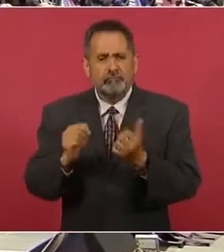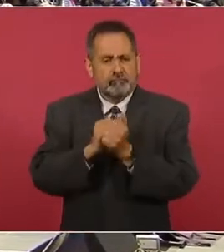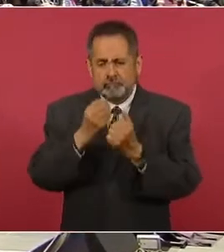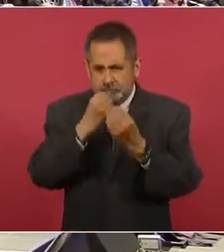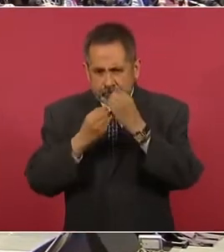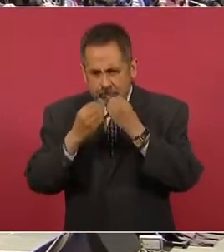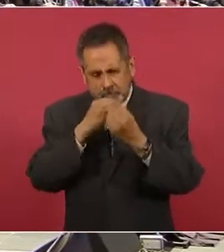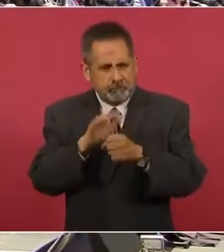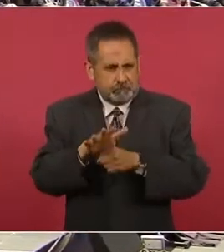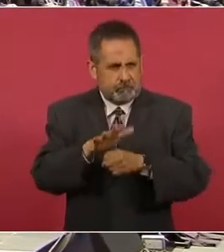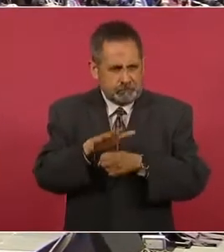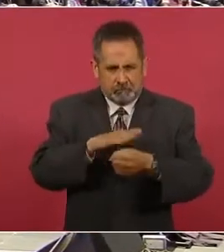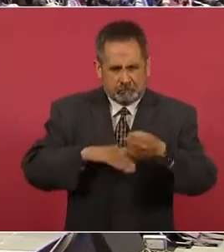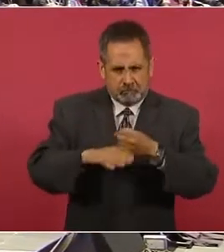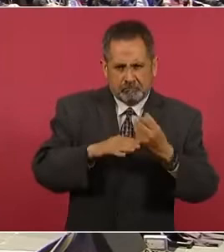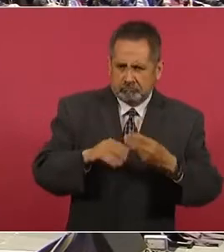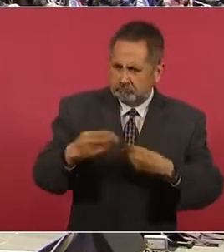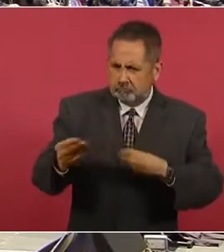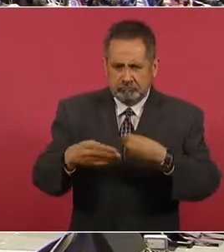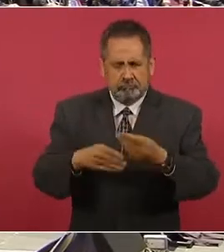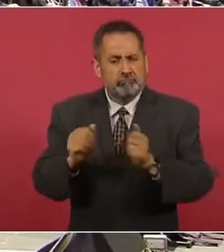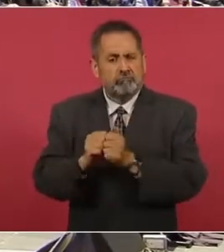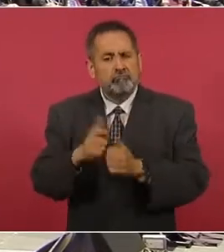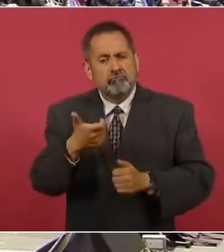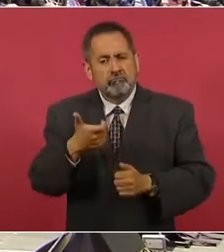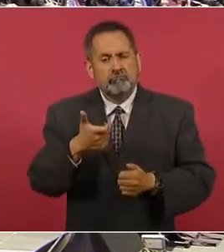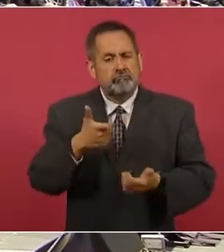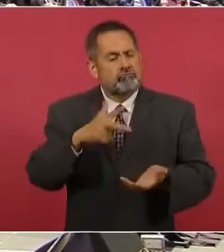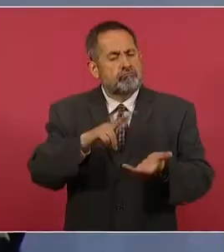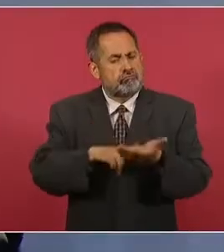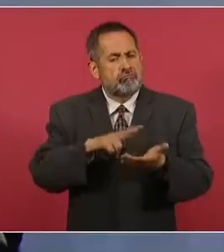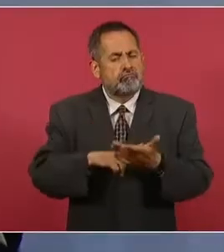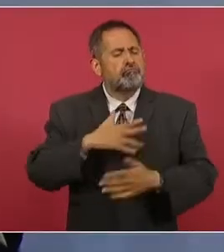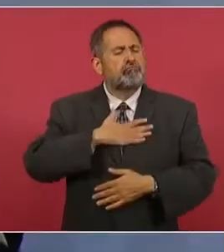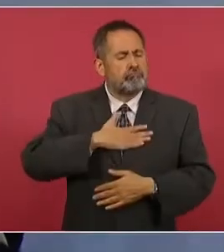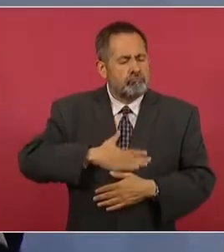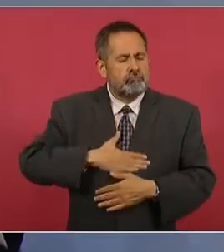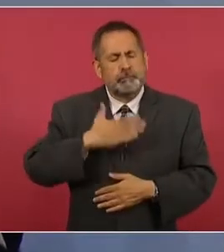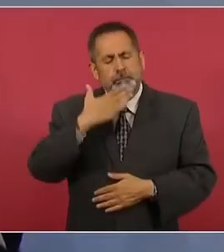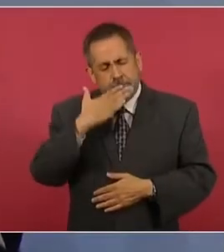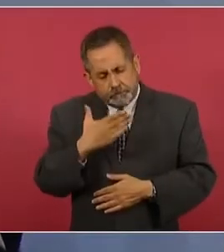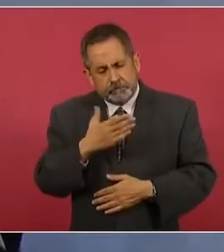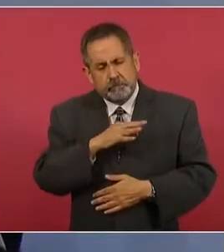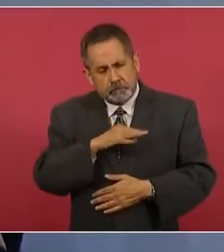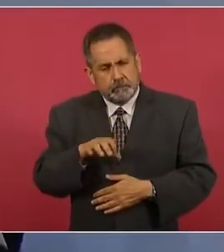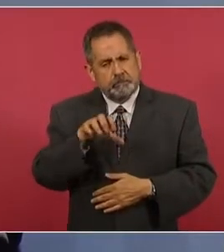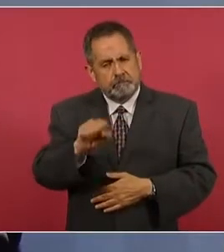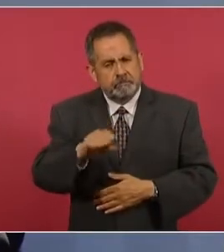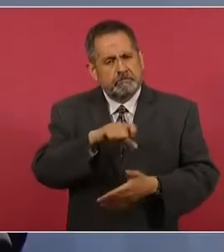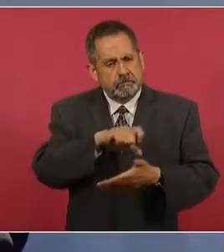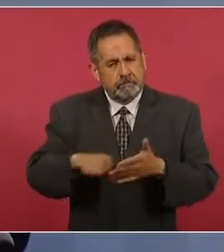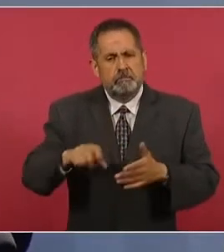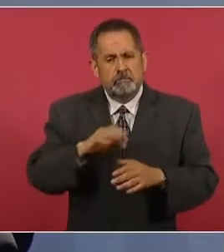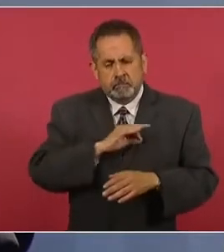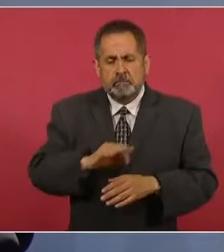alimentos con precios justos, que